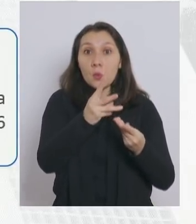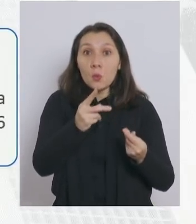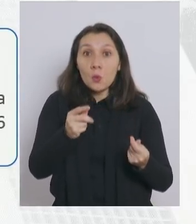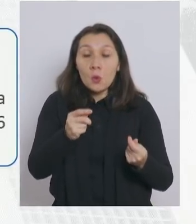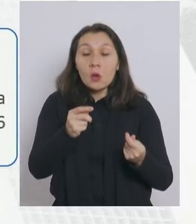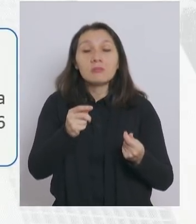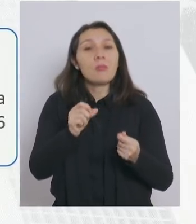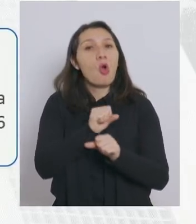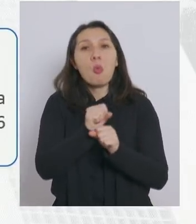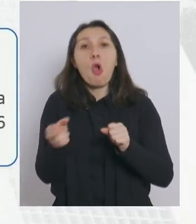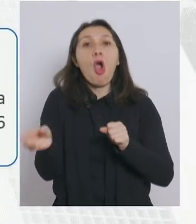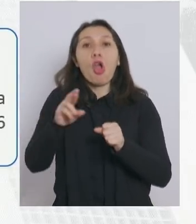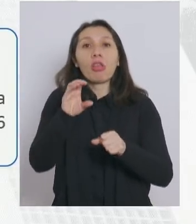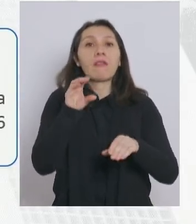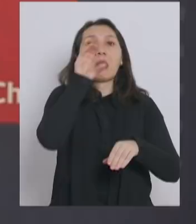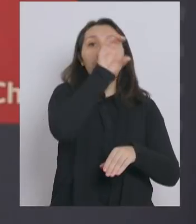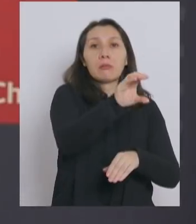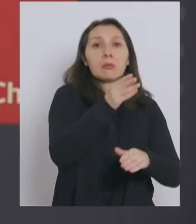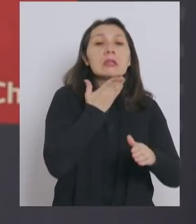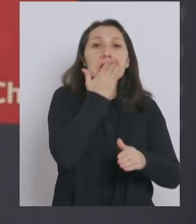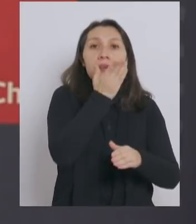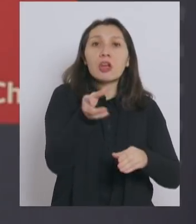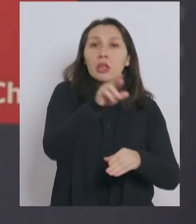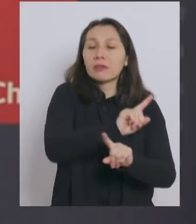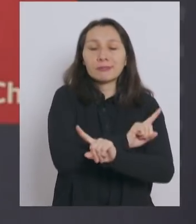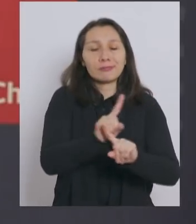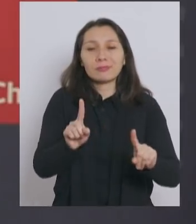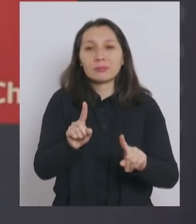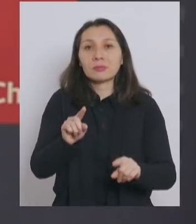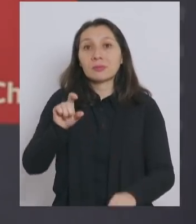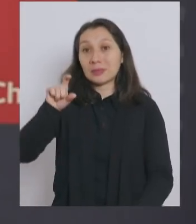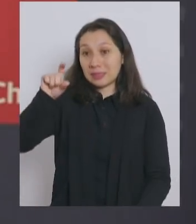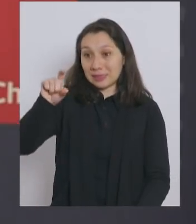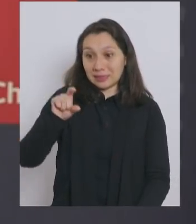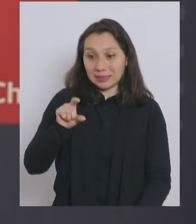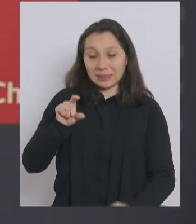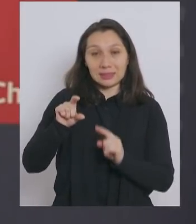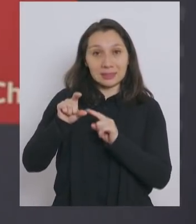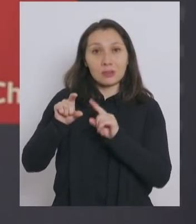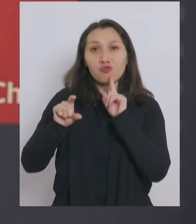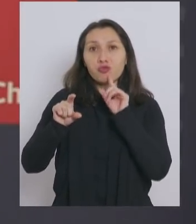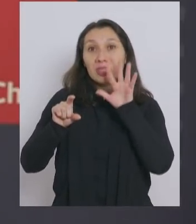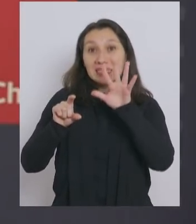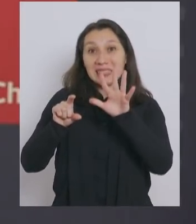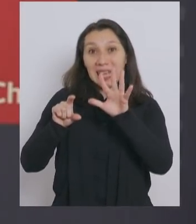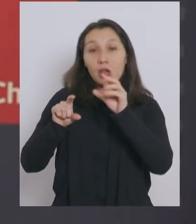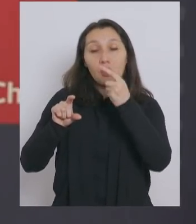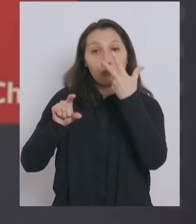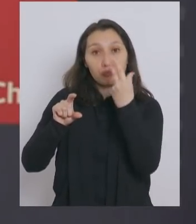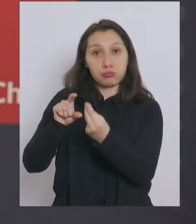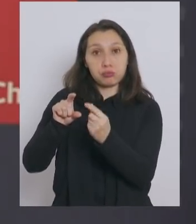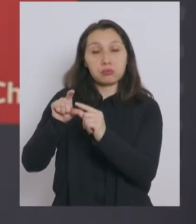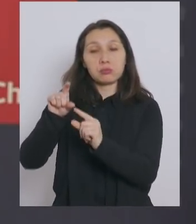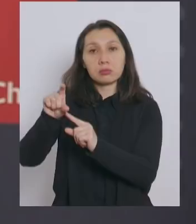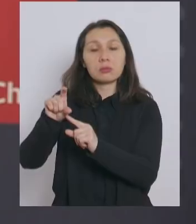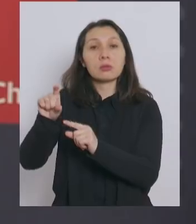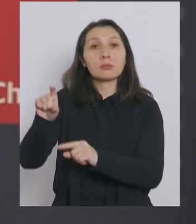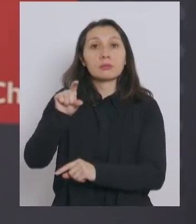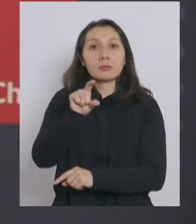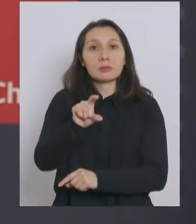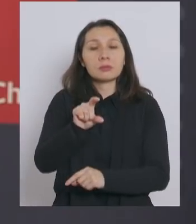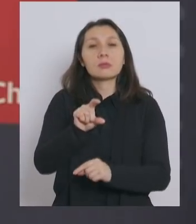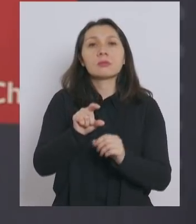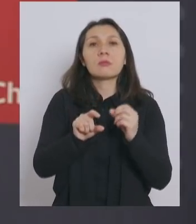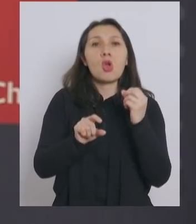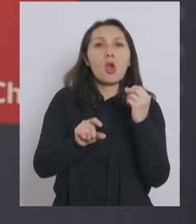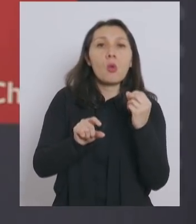vacuna. También, como la vacuna viene por vial 5 dosis, una vez abierto, este vial tiene que ser mantenido entre